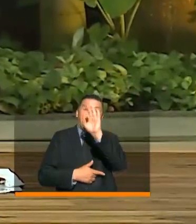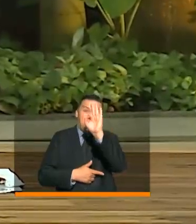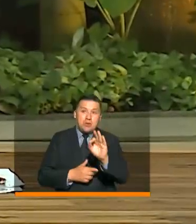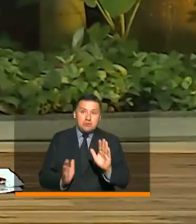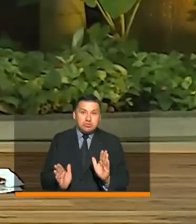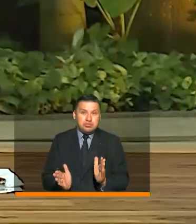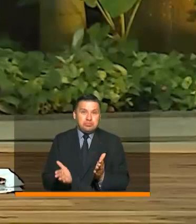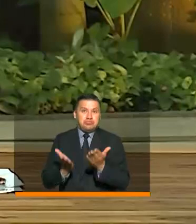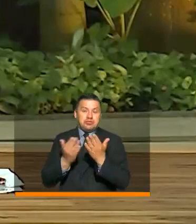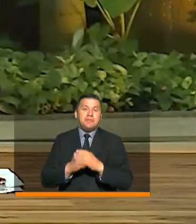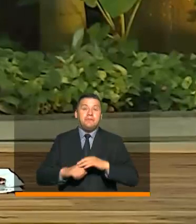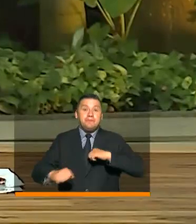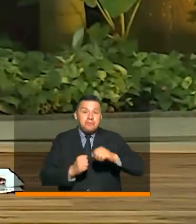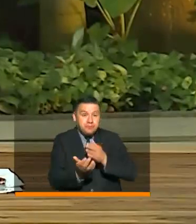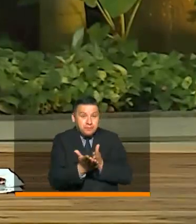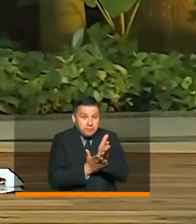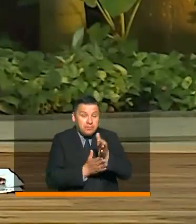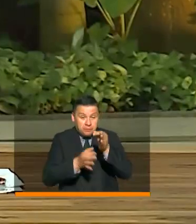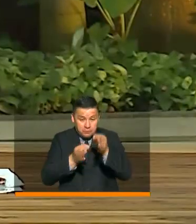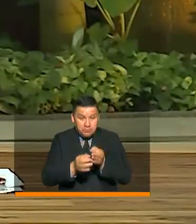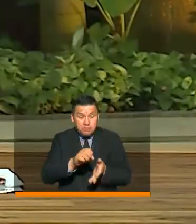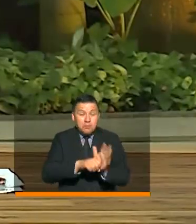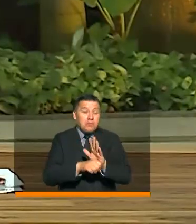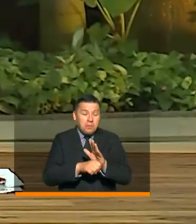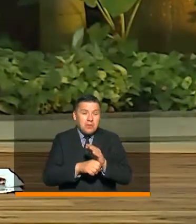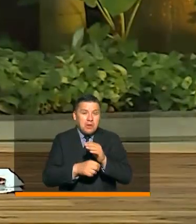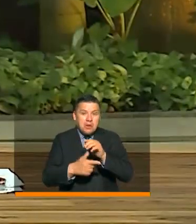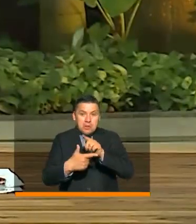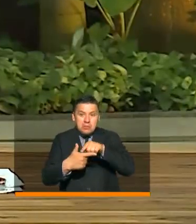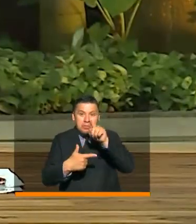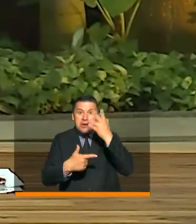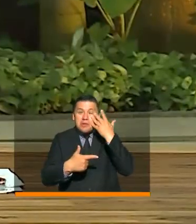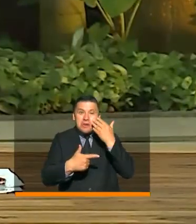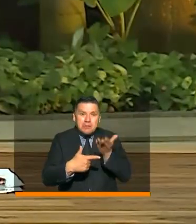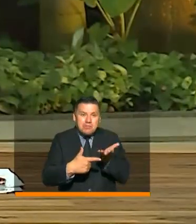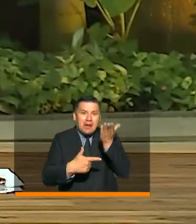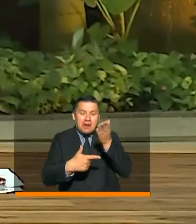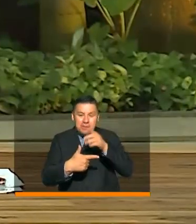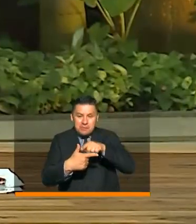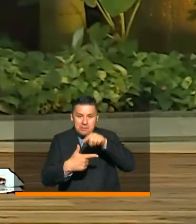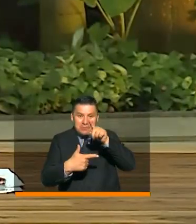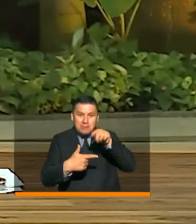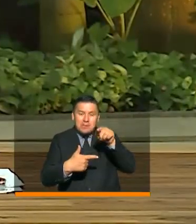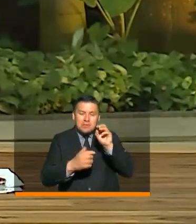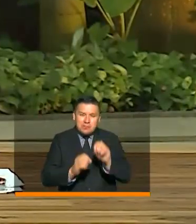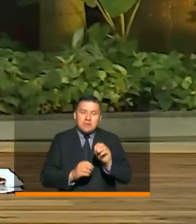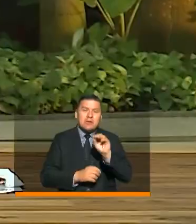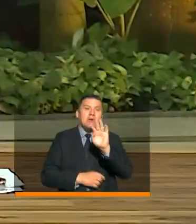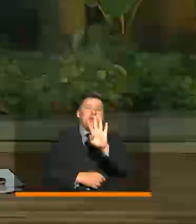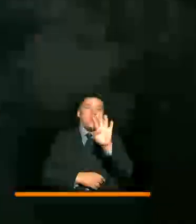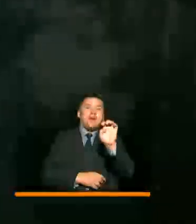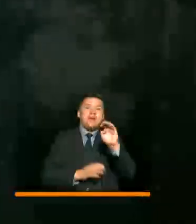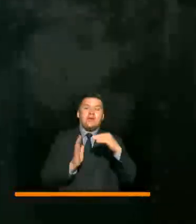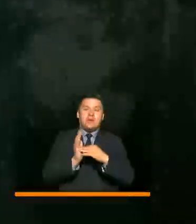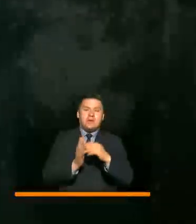Los casos activos han tenido un alza en los últimos días y se encuentran en